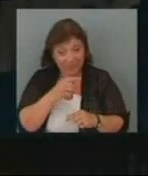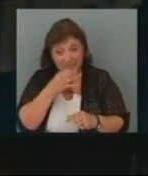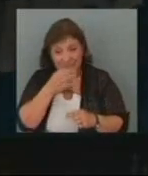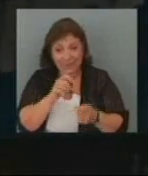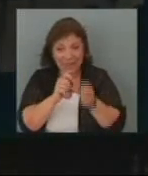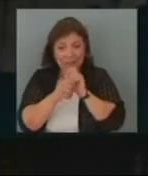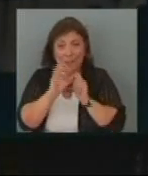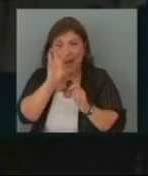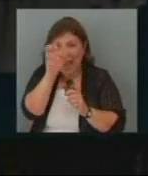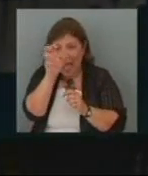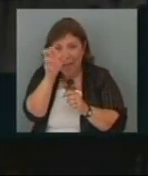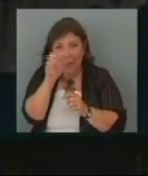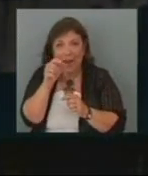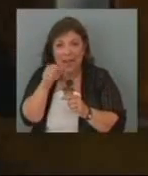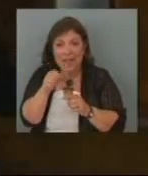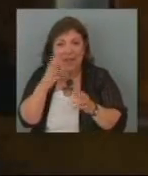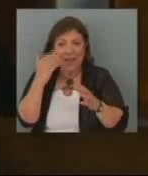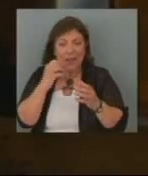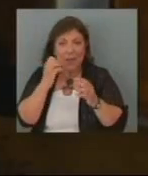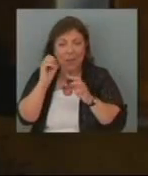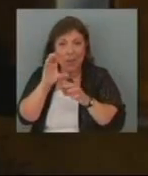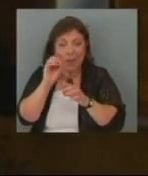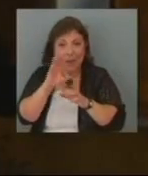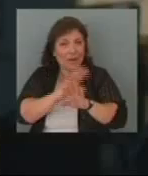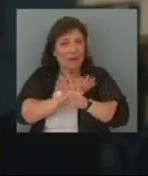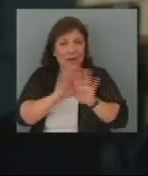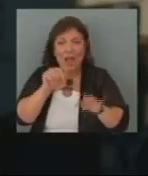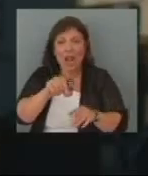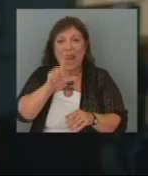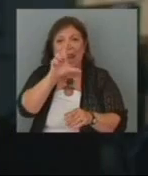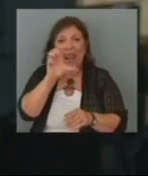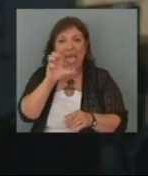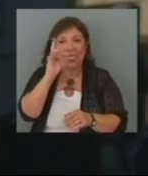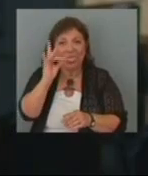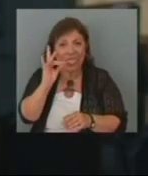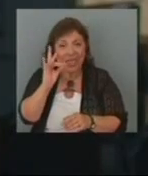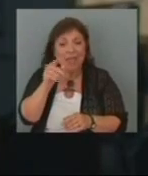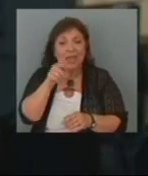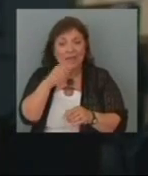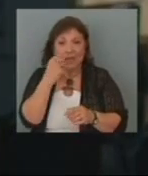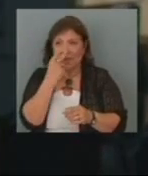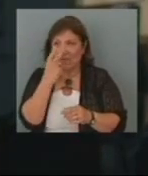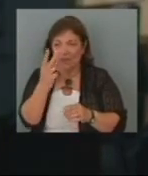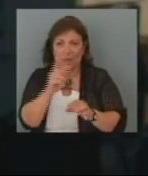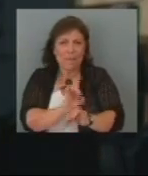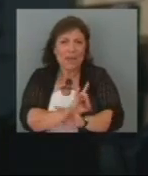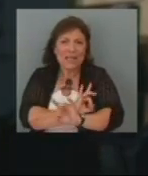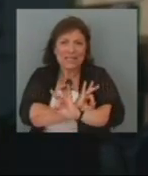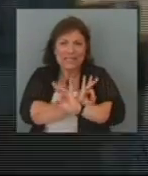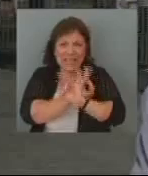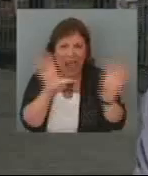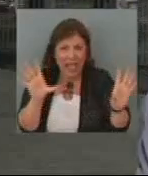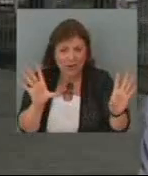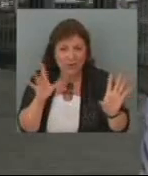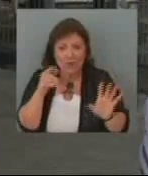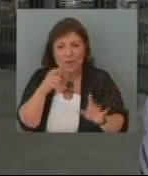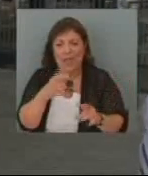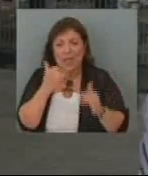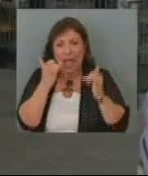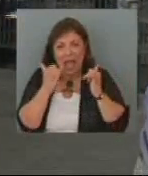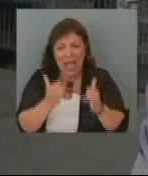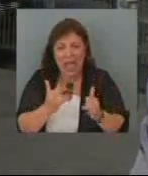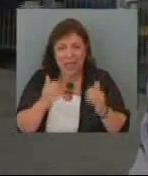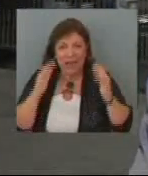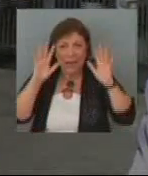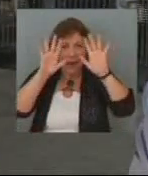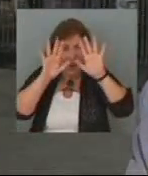recambia las lámparas incandescentes de los semáforos por nuevos focos LED, lo que beneficia la visibilidad en determinadas condiciones. Cuando hay